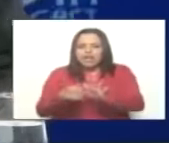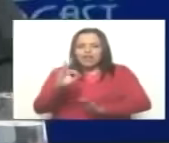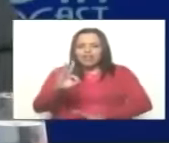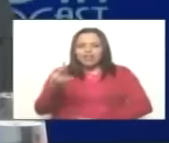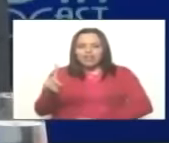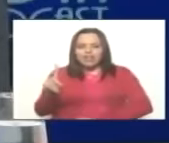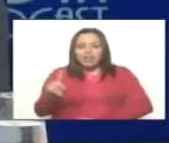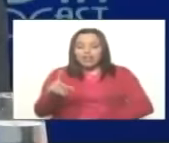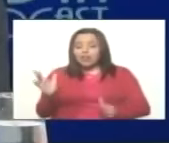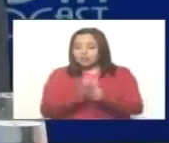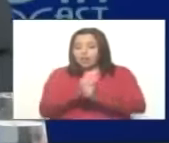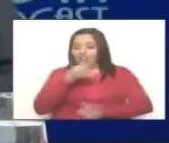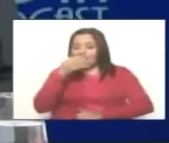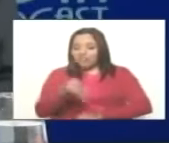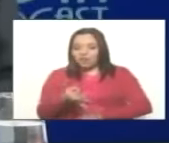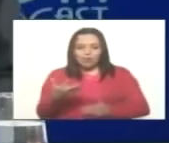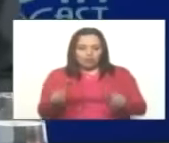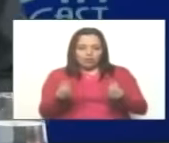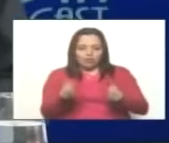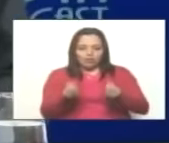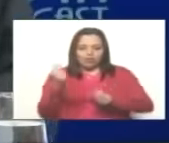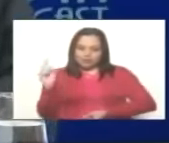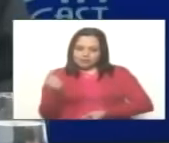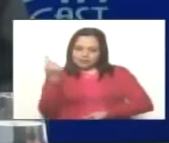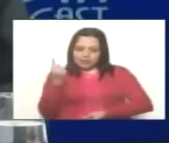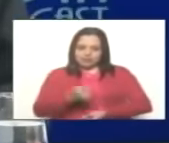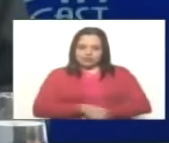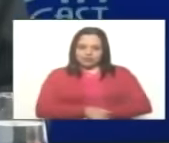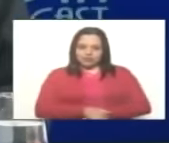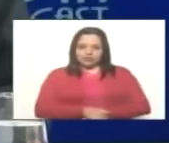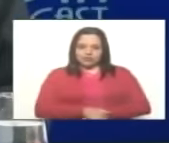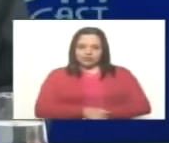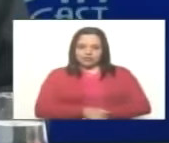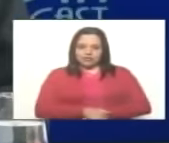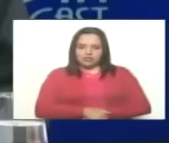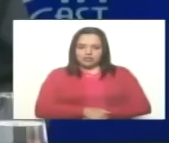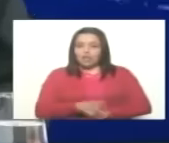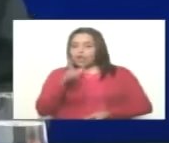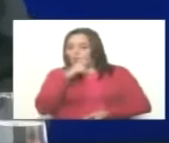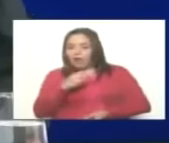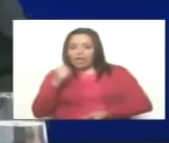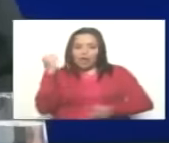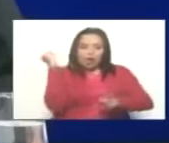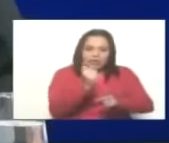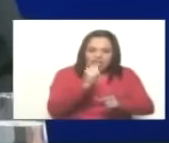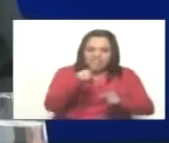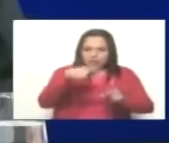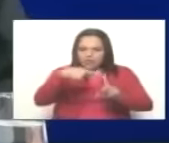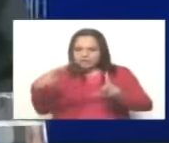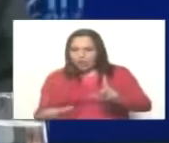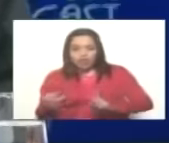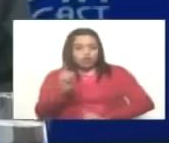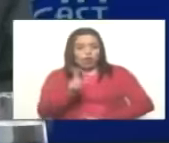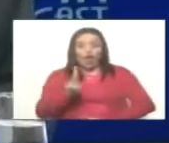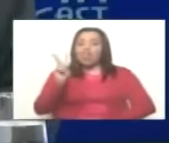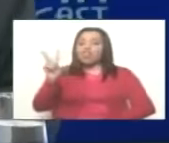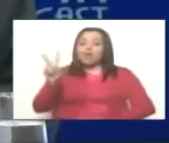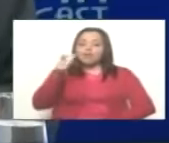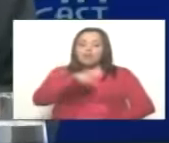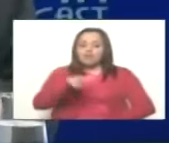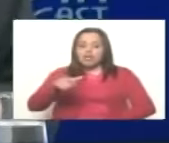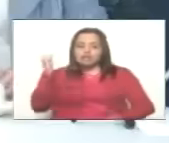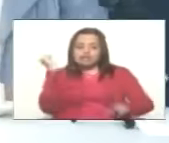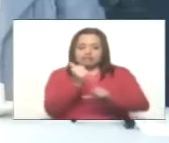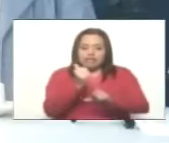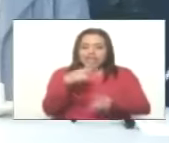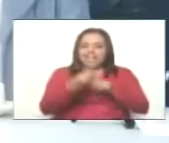Bueno, primero, que no fue un homicidio-suicidio, fue un doble asesinato. Cometido